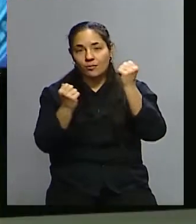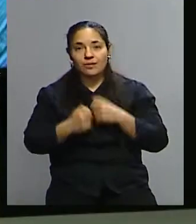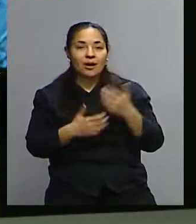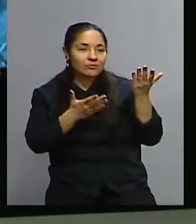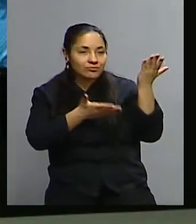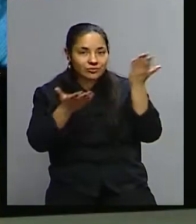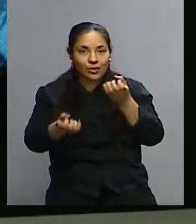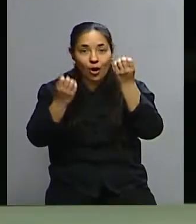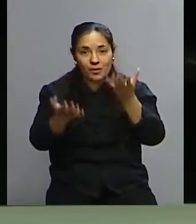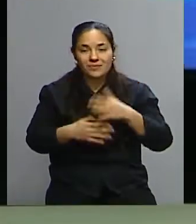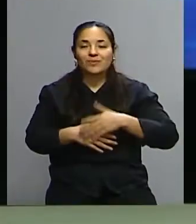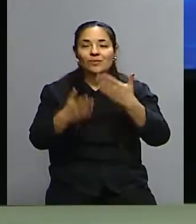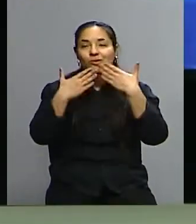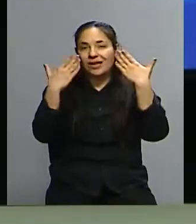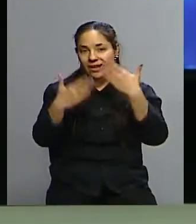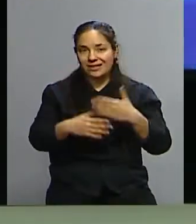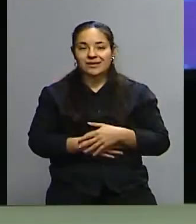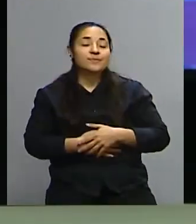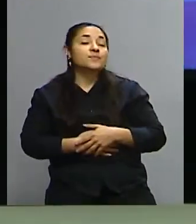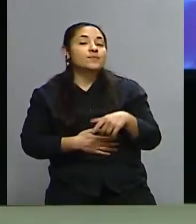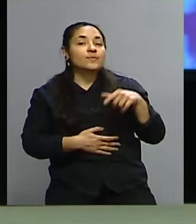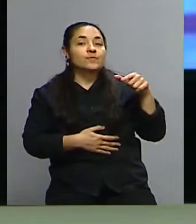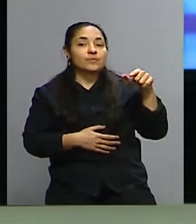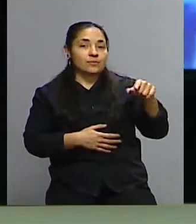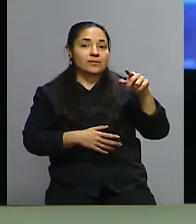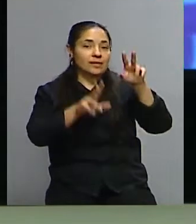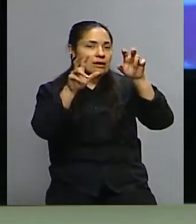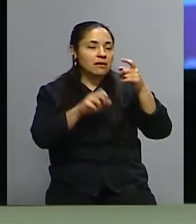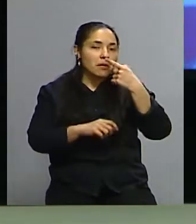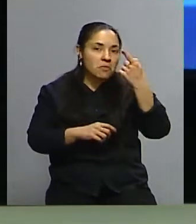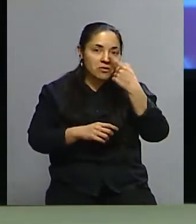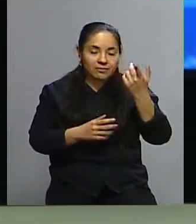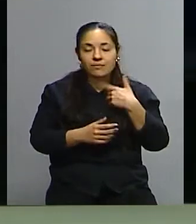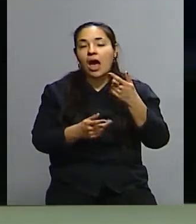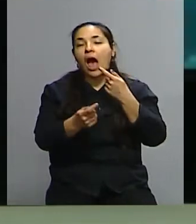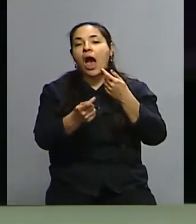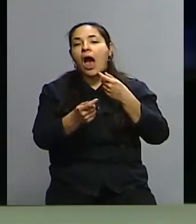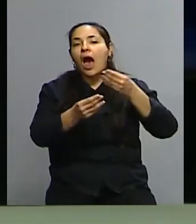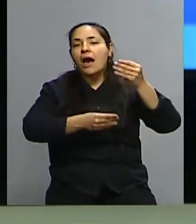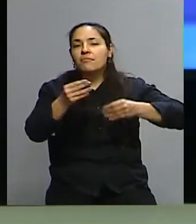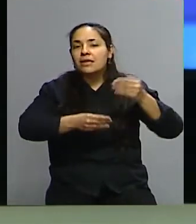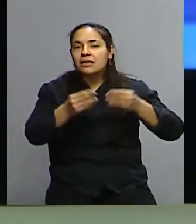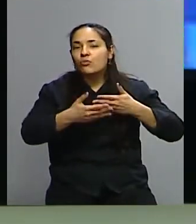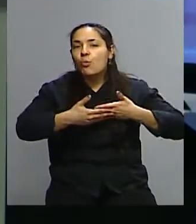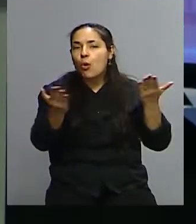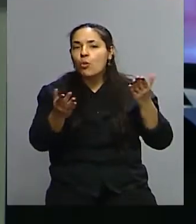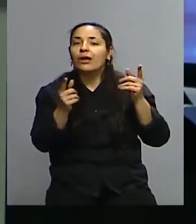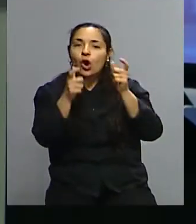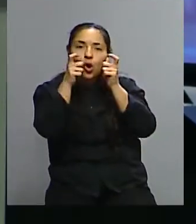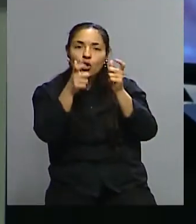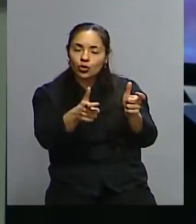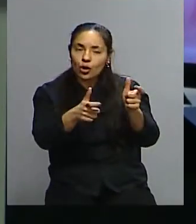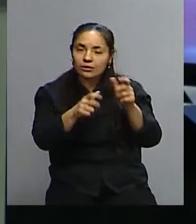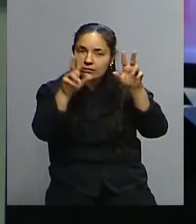por la invitación. Bueno, Víctor, vamos a hablar de un tema que es interesante, Administración Pública y Control. Sí, es